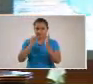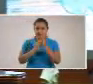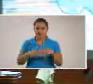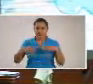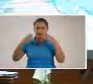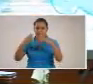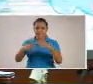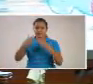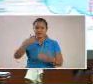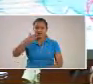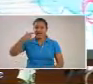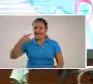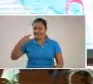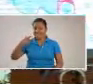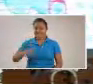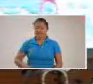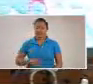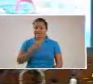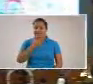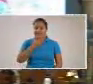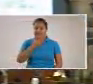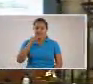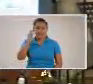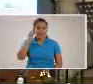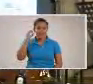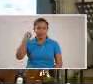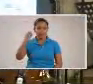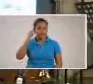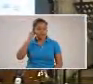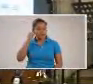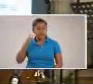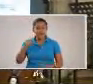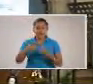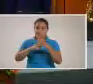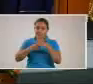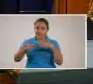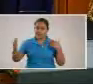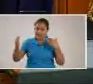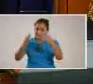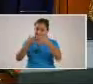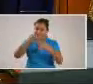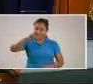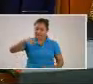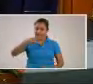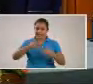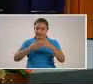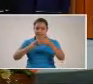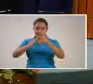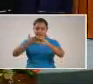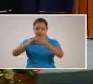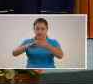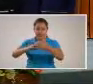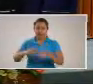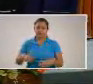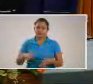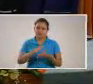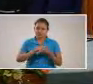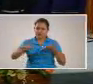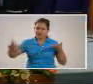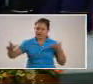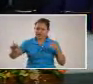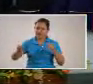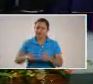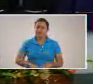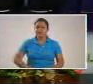pusieron garfios en las quijadas a Gog, lo empezaron a acercar hacia Jerusalén, desde las partes más remotas del norte, lo empezaron